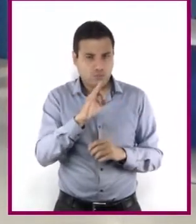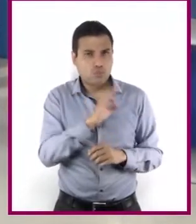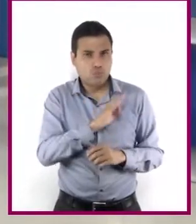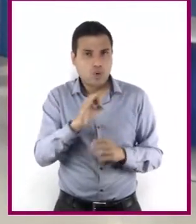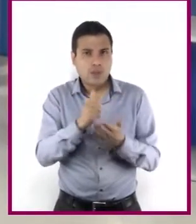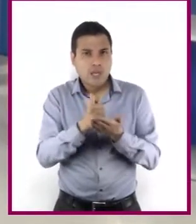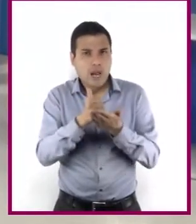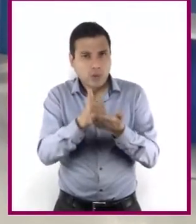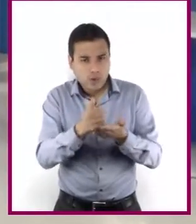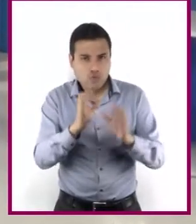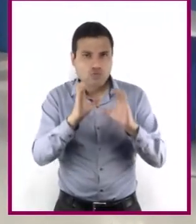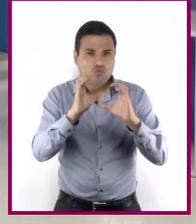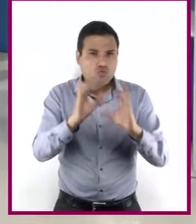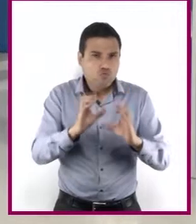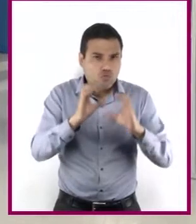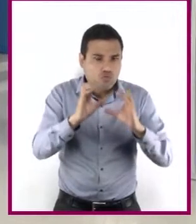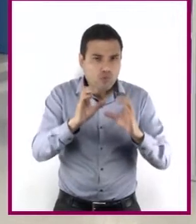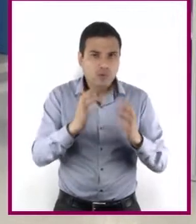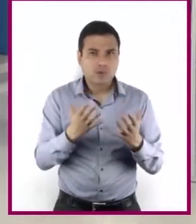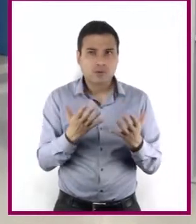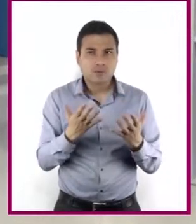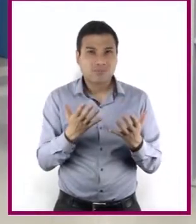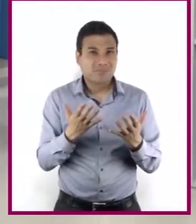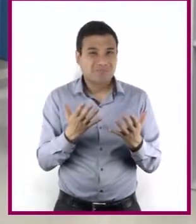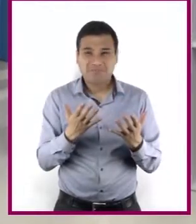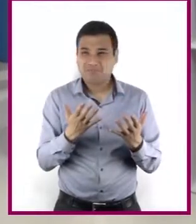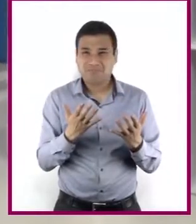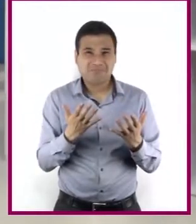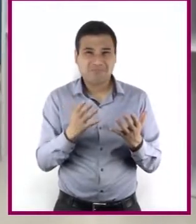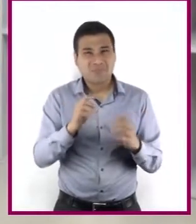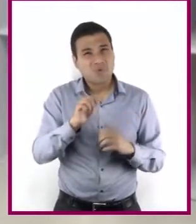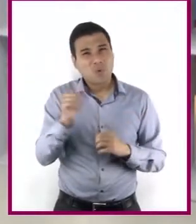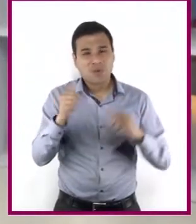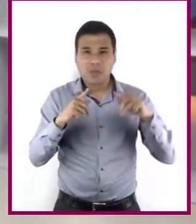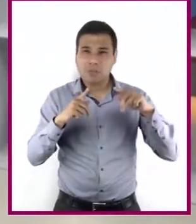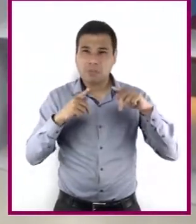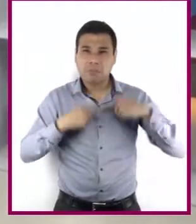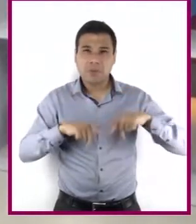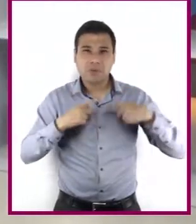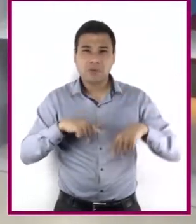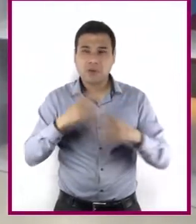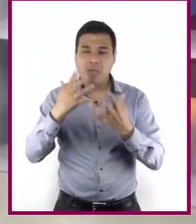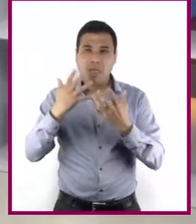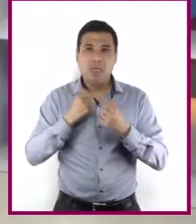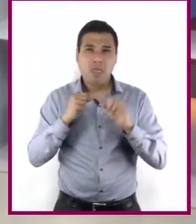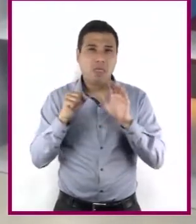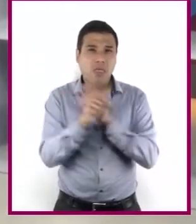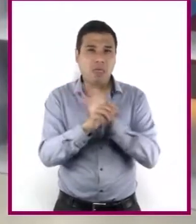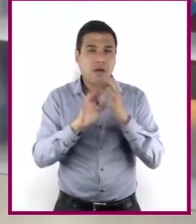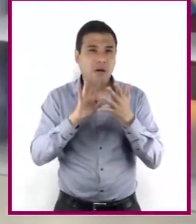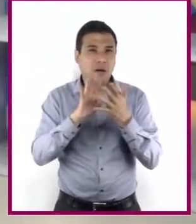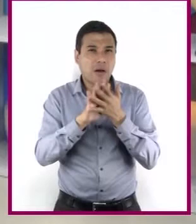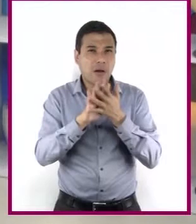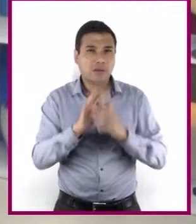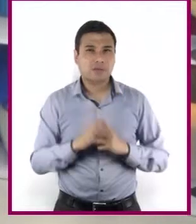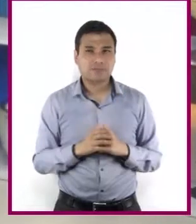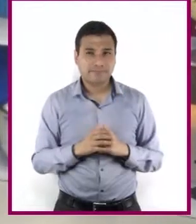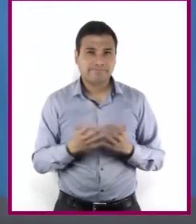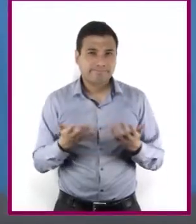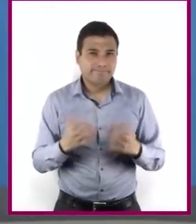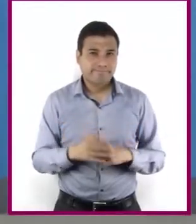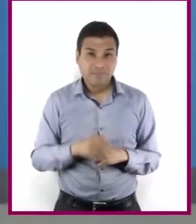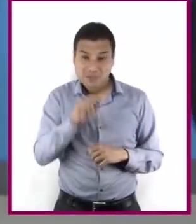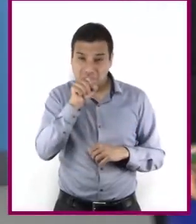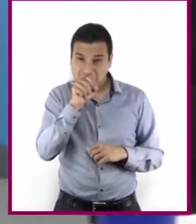que te mereces, hemos sido encarcelados por otros seres humanos, por nuestros propios